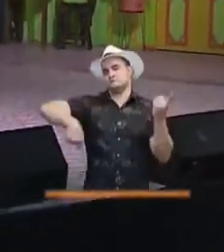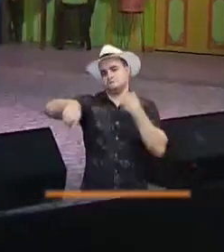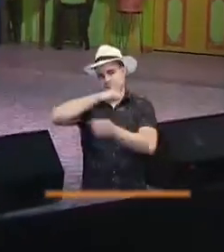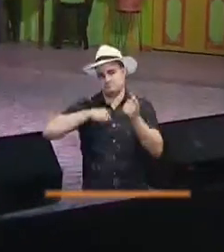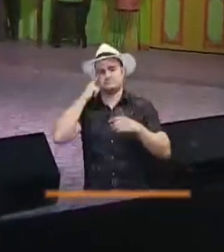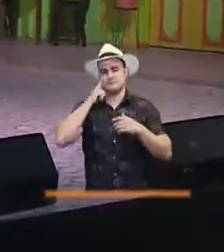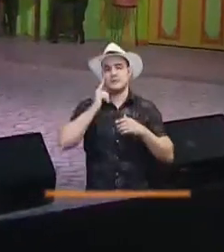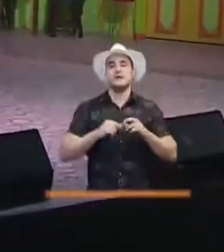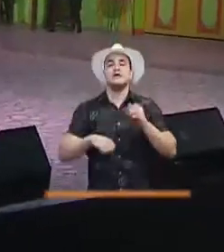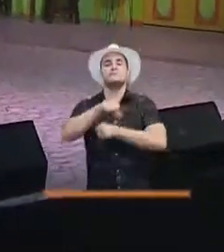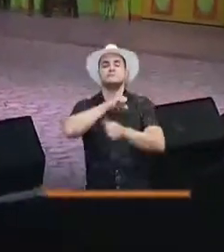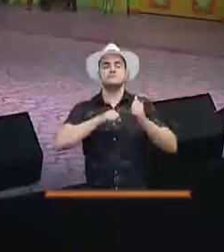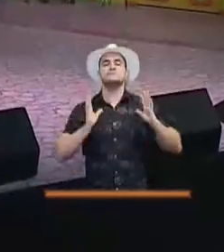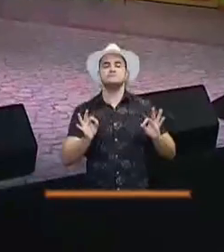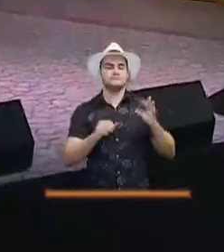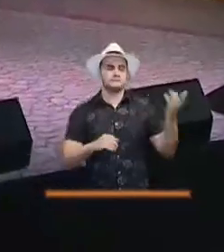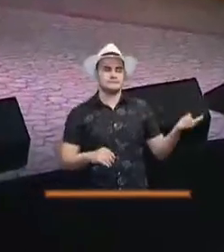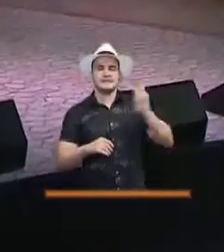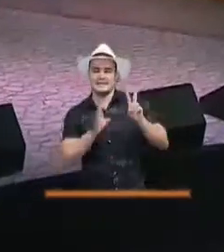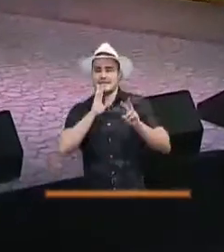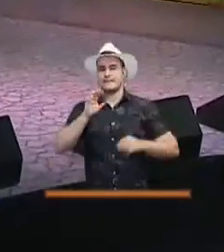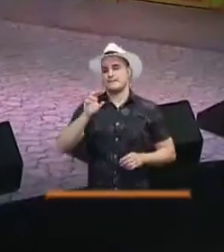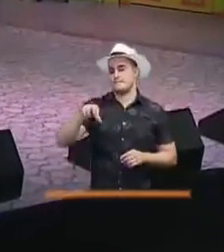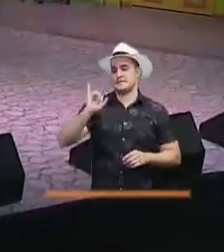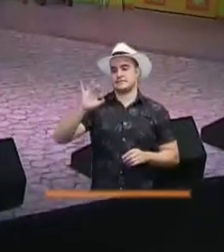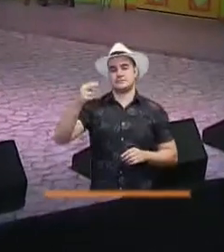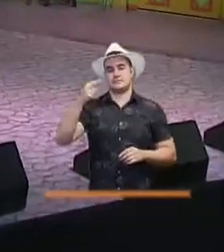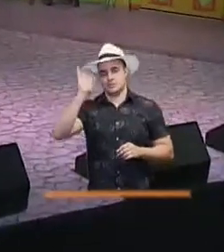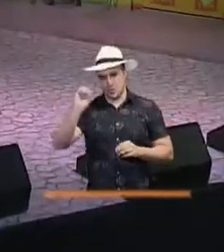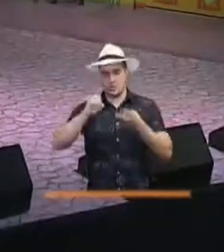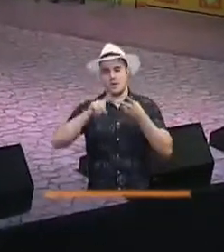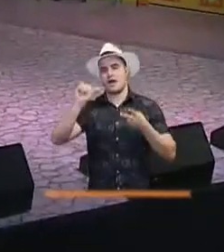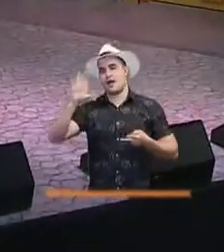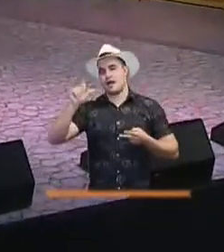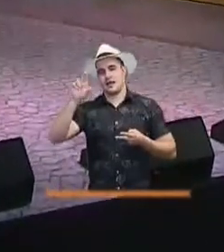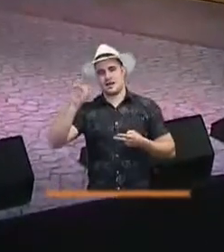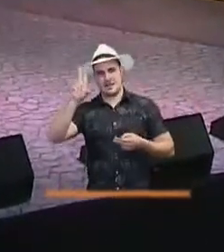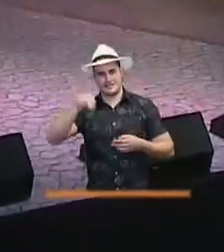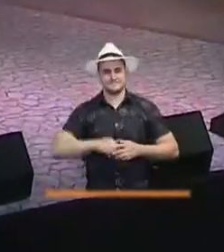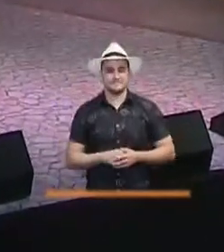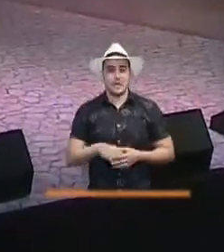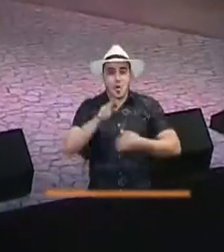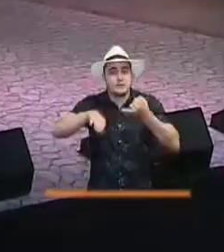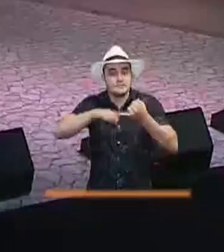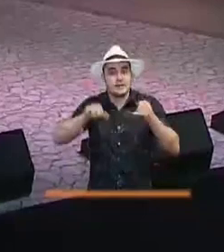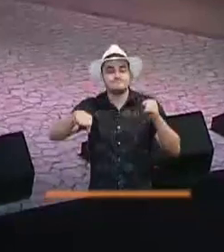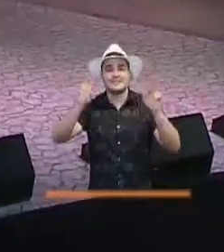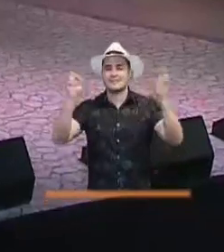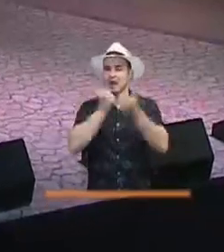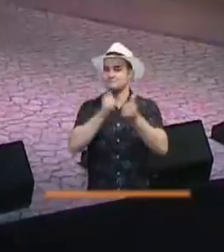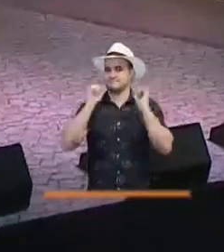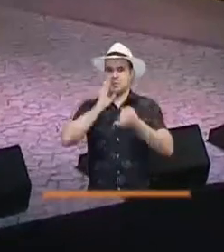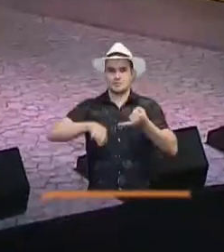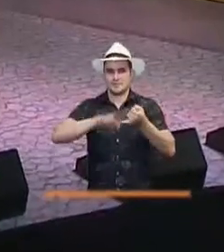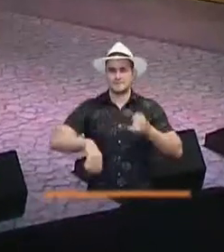vamos entonces ahora con Pichingo y el Alacrán. Esta es la última con tema libre, ¿no? Bueno, Pichingo y el Alacrán, suénelo.